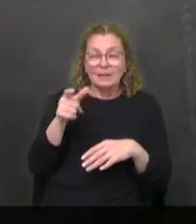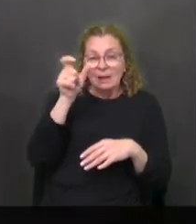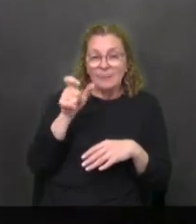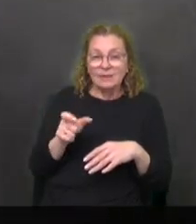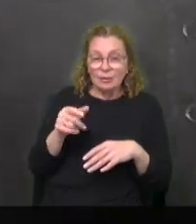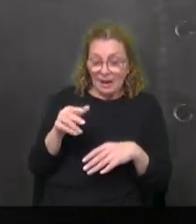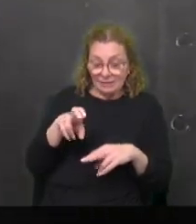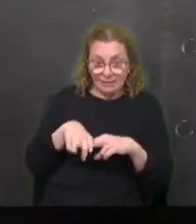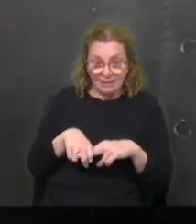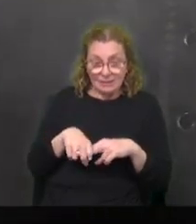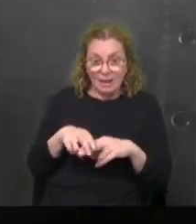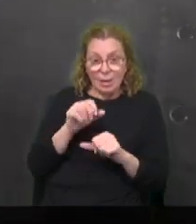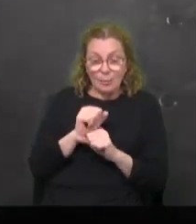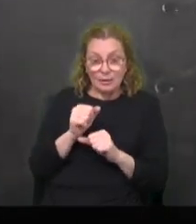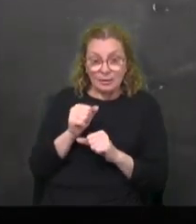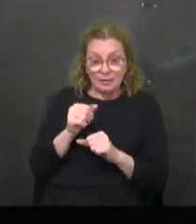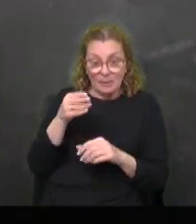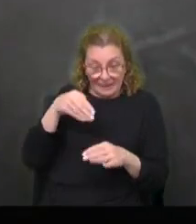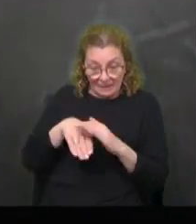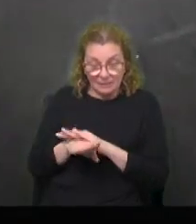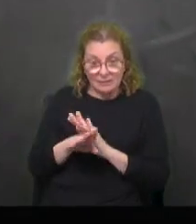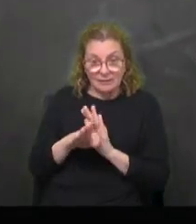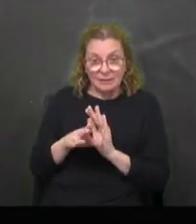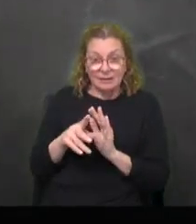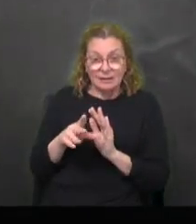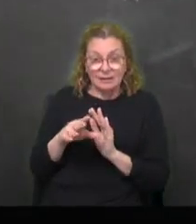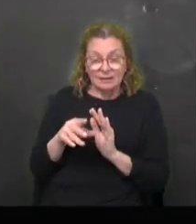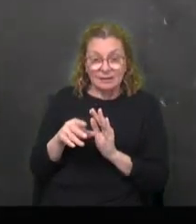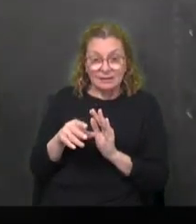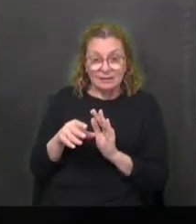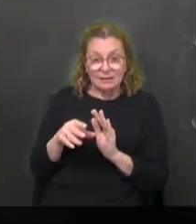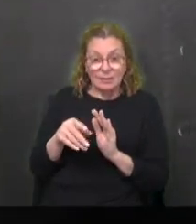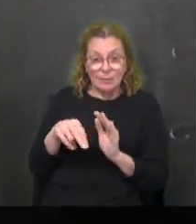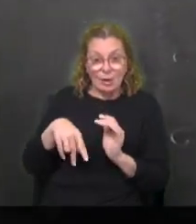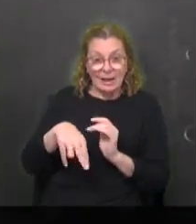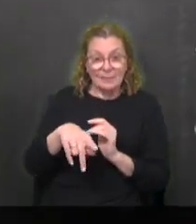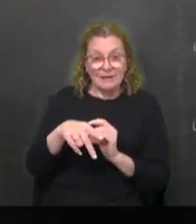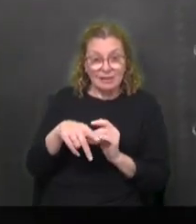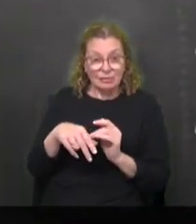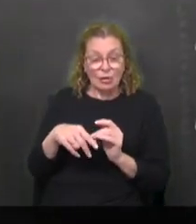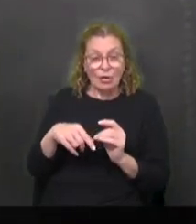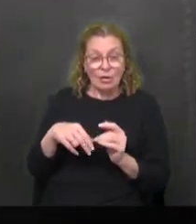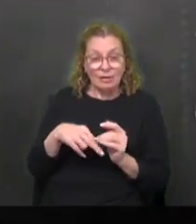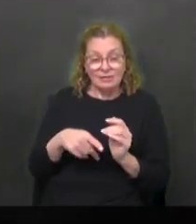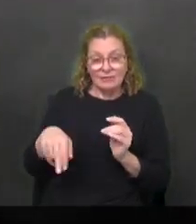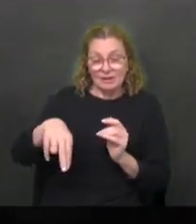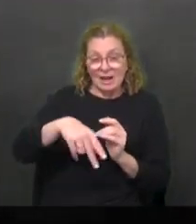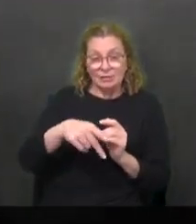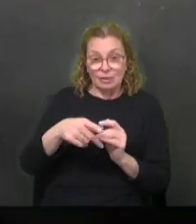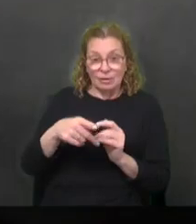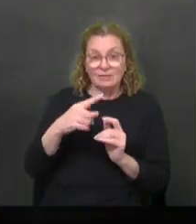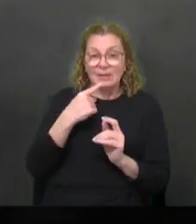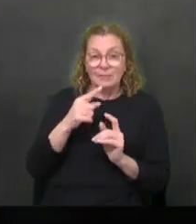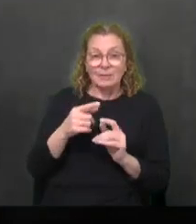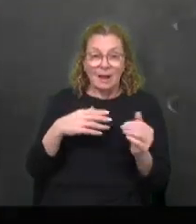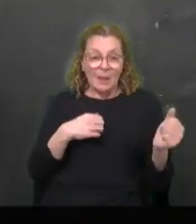del público, de la sala, pueden meterse y darlo todo en la Runway, caminando, desfilando, o también entrar a estas categorías de Vogue, que es más